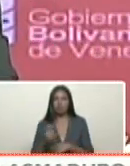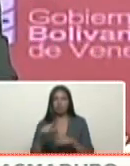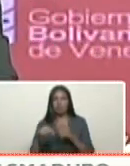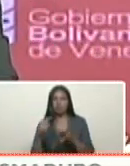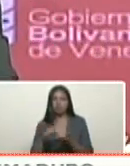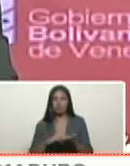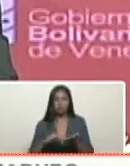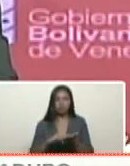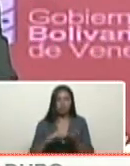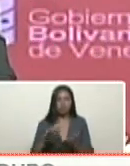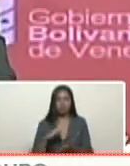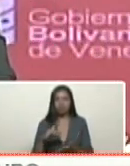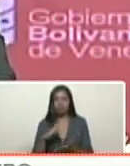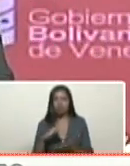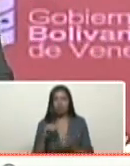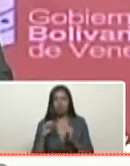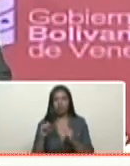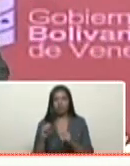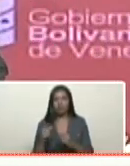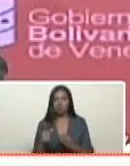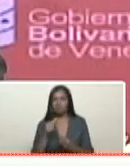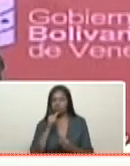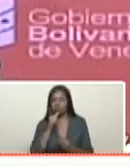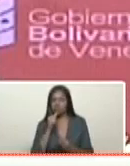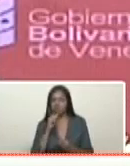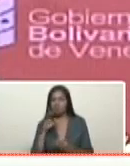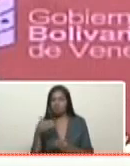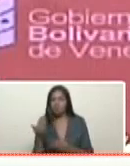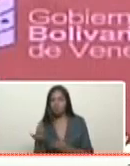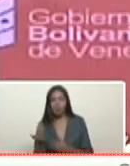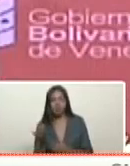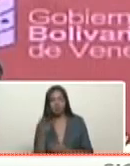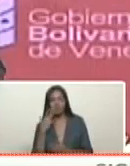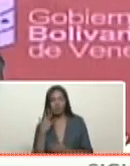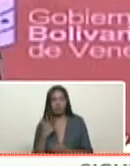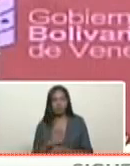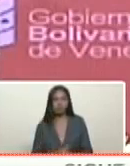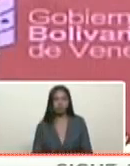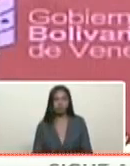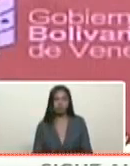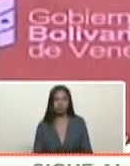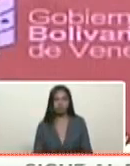resuelve dónde, con quién, cuándo.